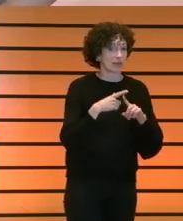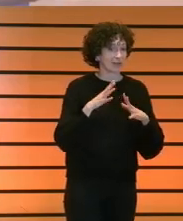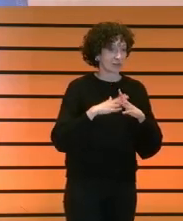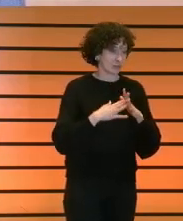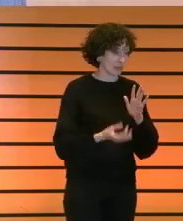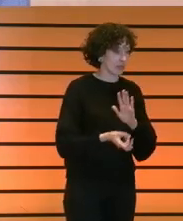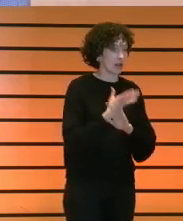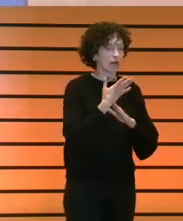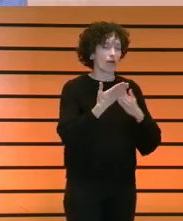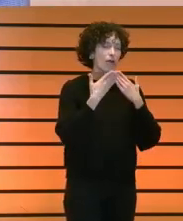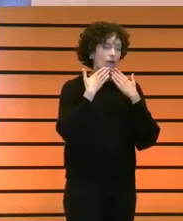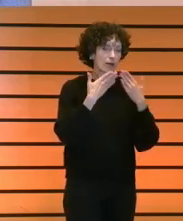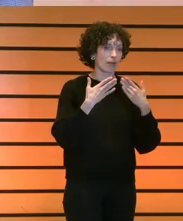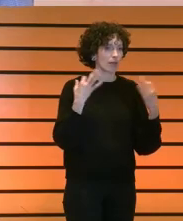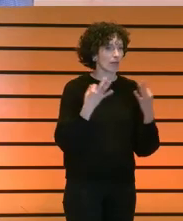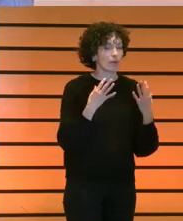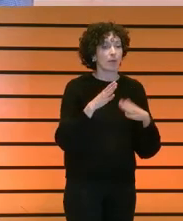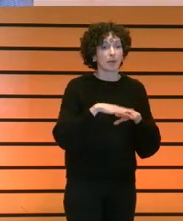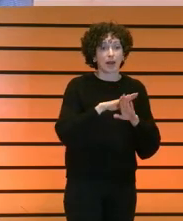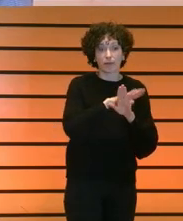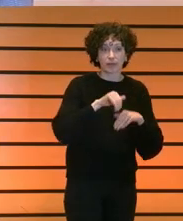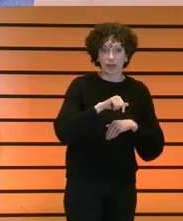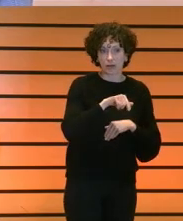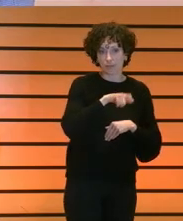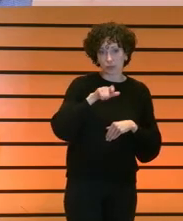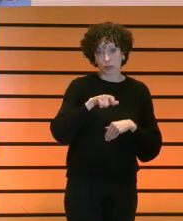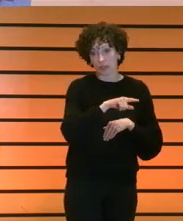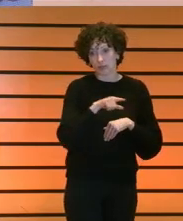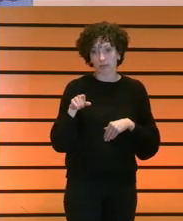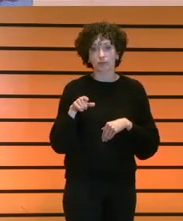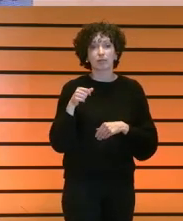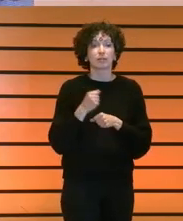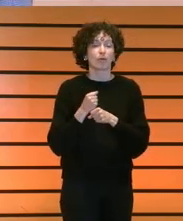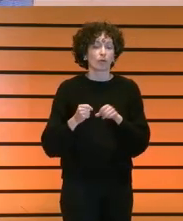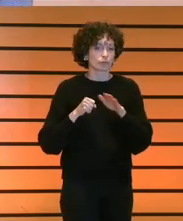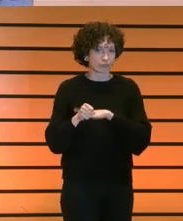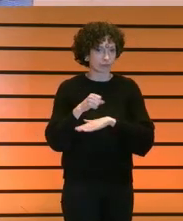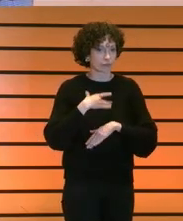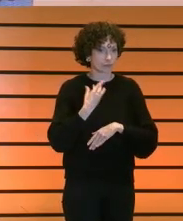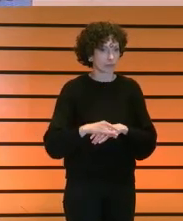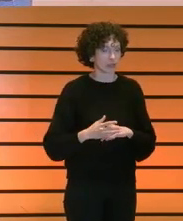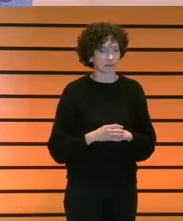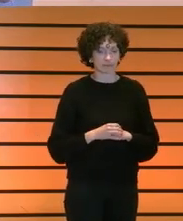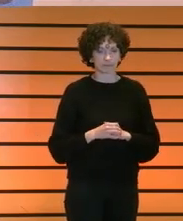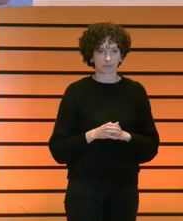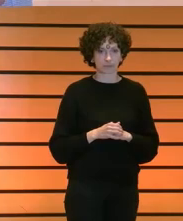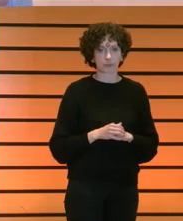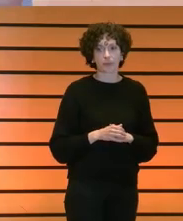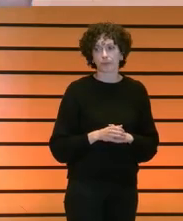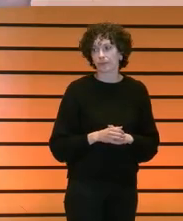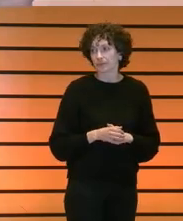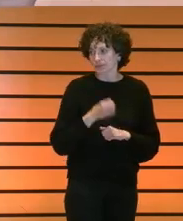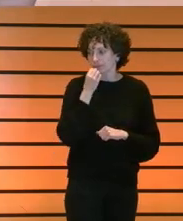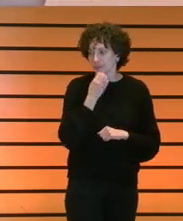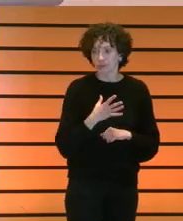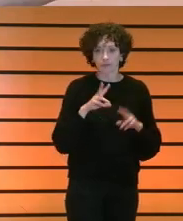esas personas terminen llegando a ese entorno normalizado laboral, ¿no? Y si, bueno,